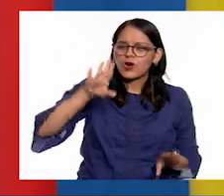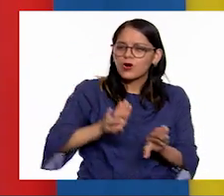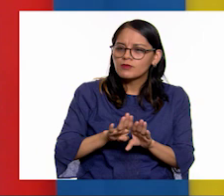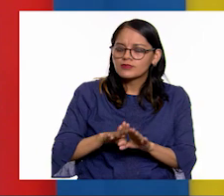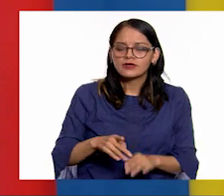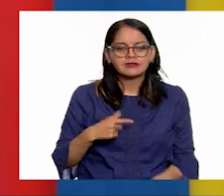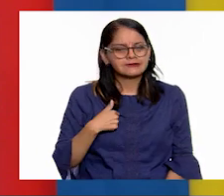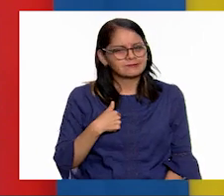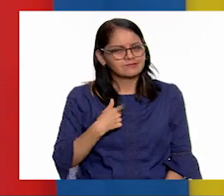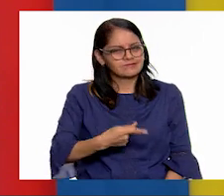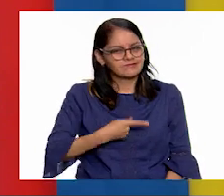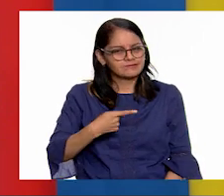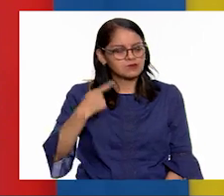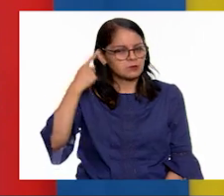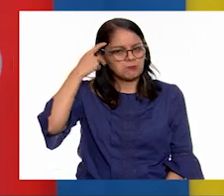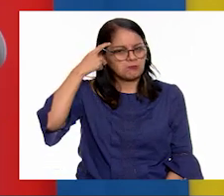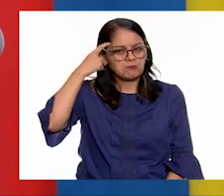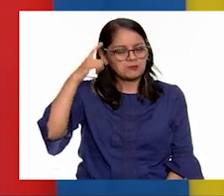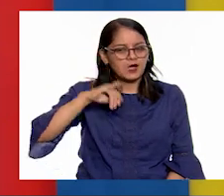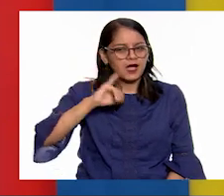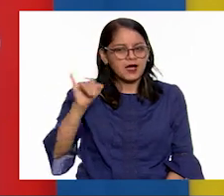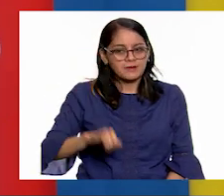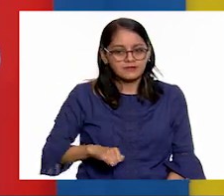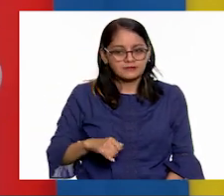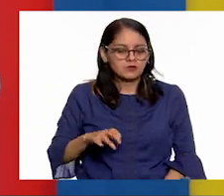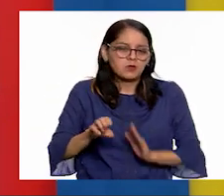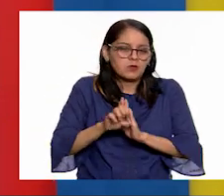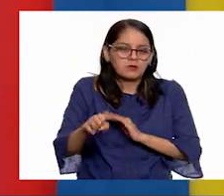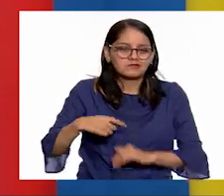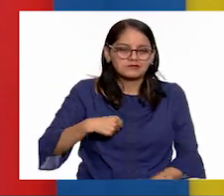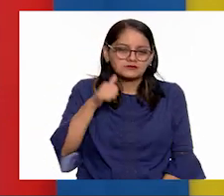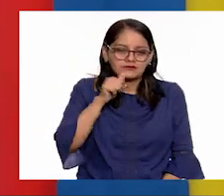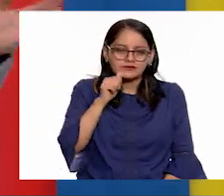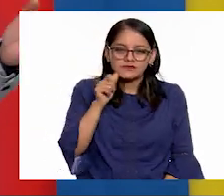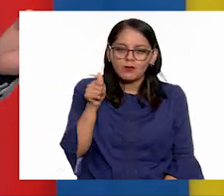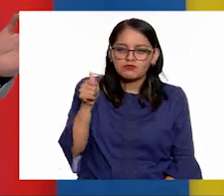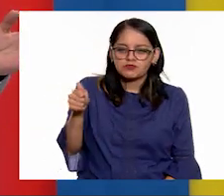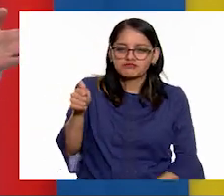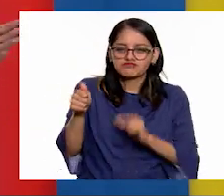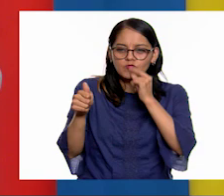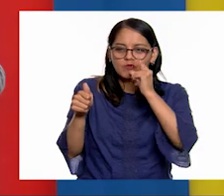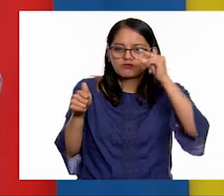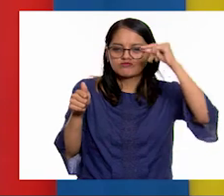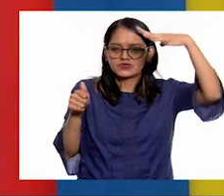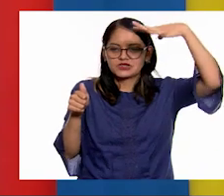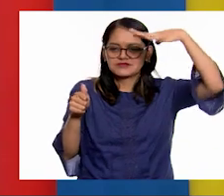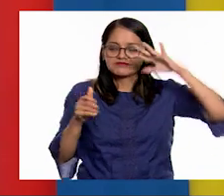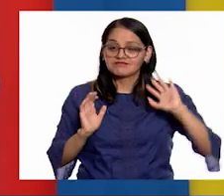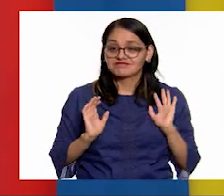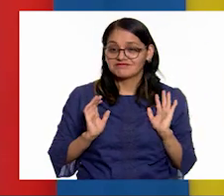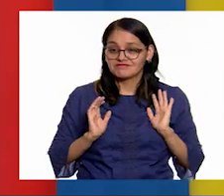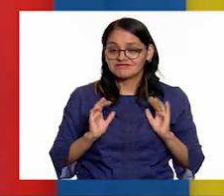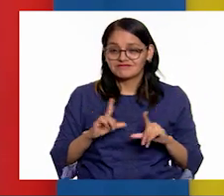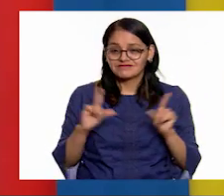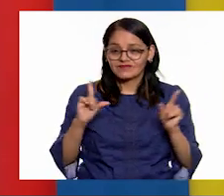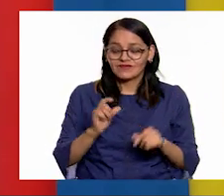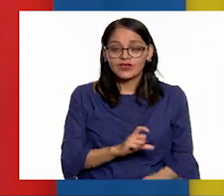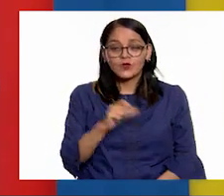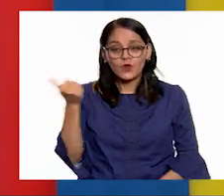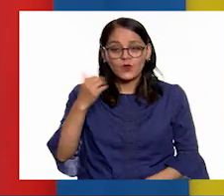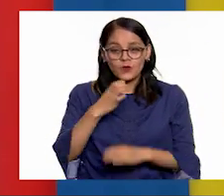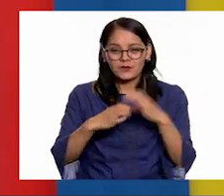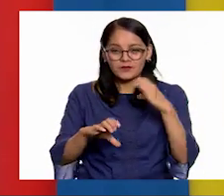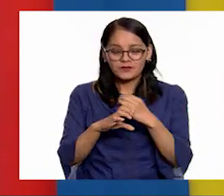frecuentemente. De hecho, pues solamente aprieto el interruptor y listo, hay luz, ¿no? Se enciende toda la luz. Igual con otros